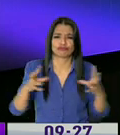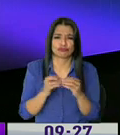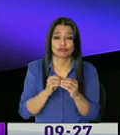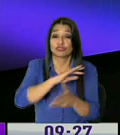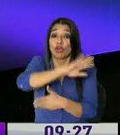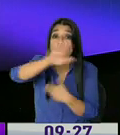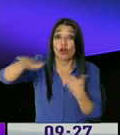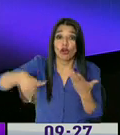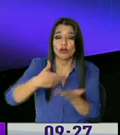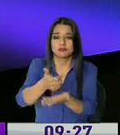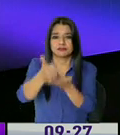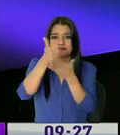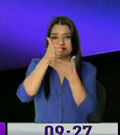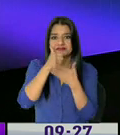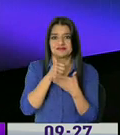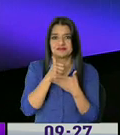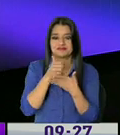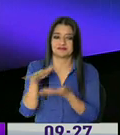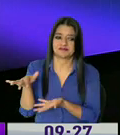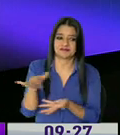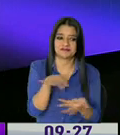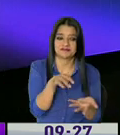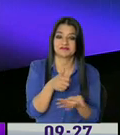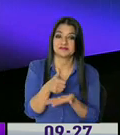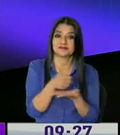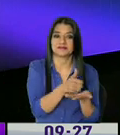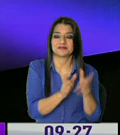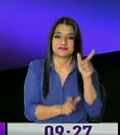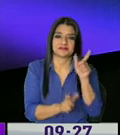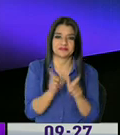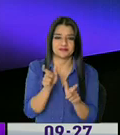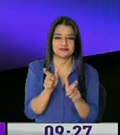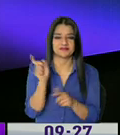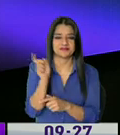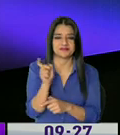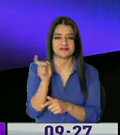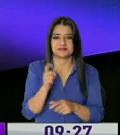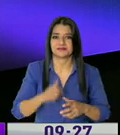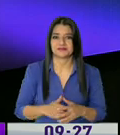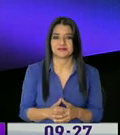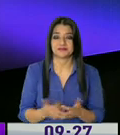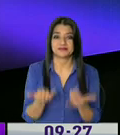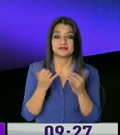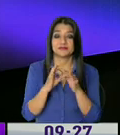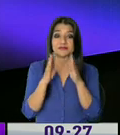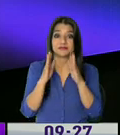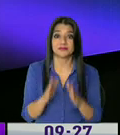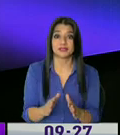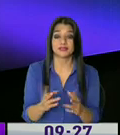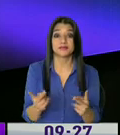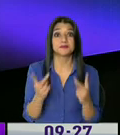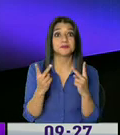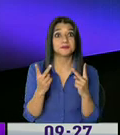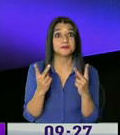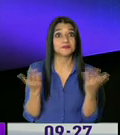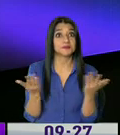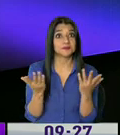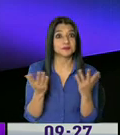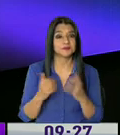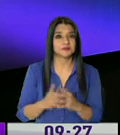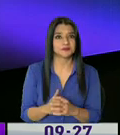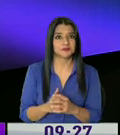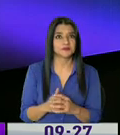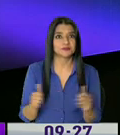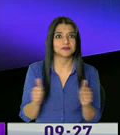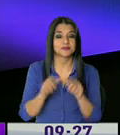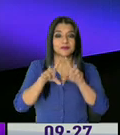todos buscando generar esta empatía y esta ayuda que tanto se necesita. Adriana Rojas está viendo, está mirando, está ahí junto a